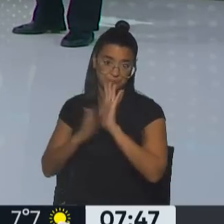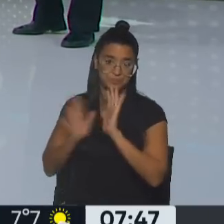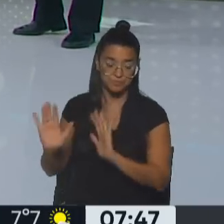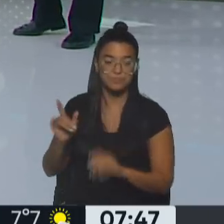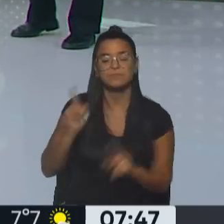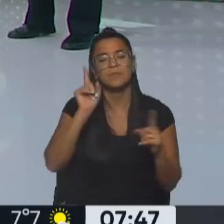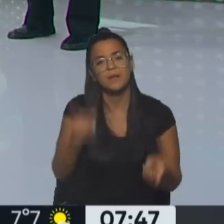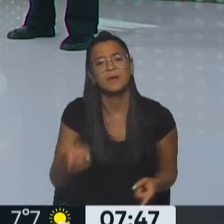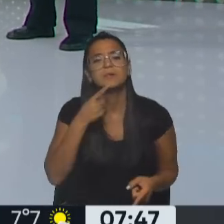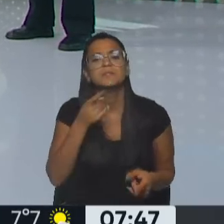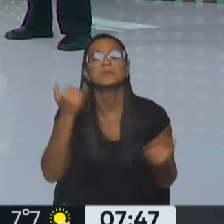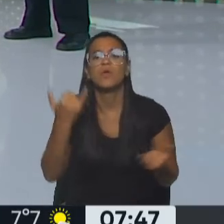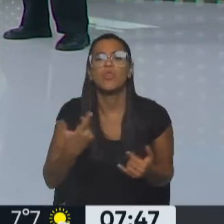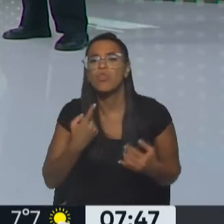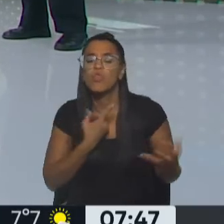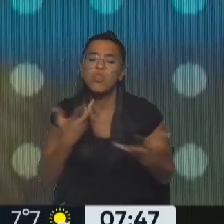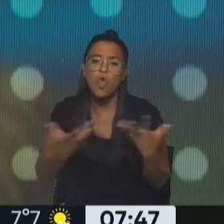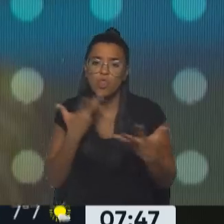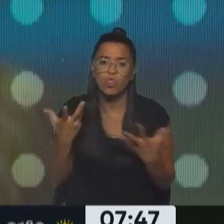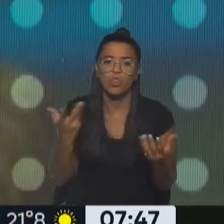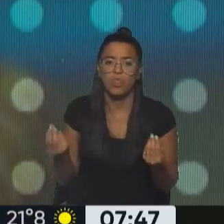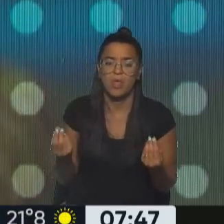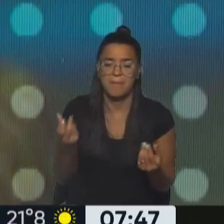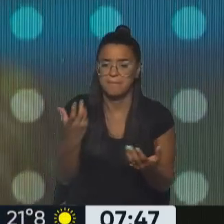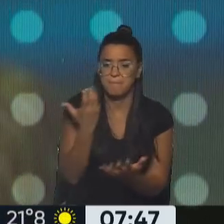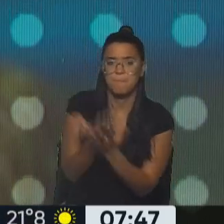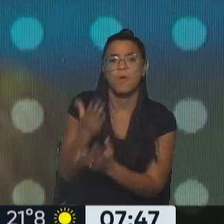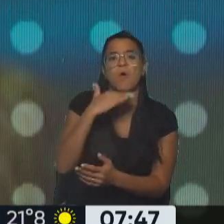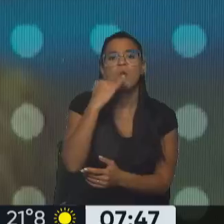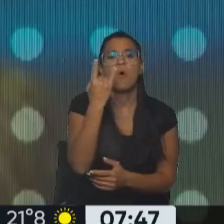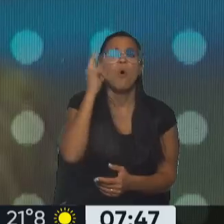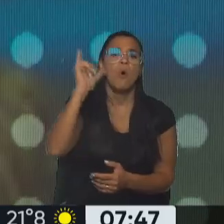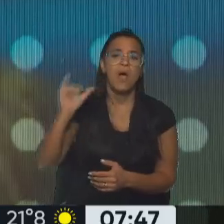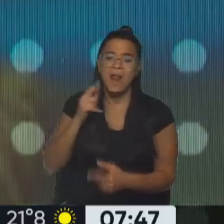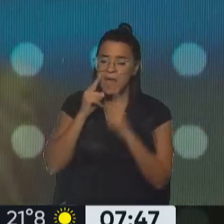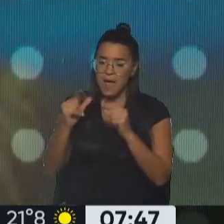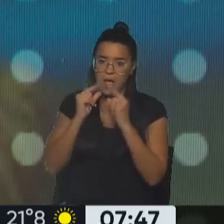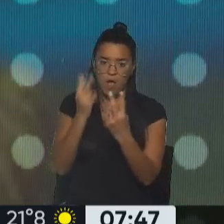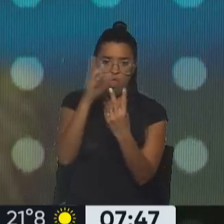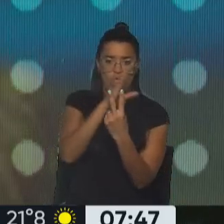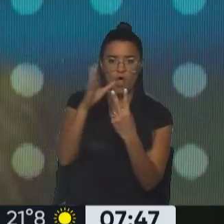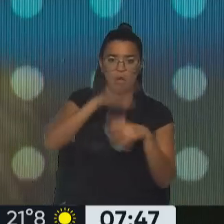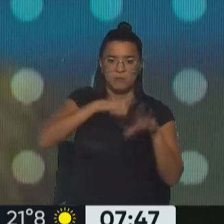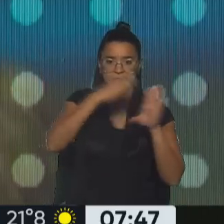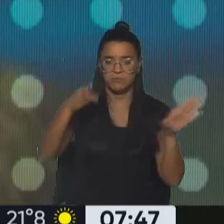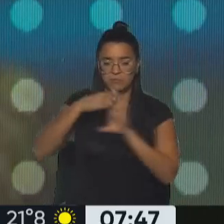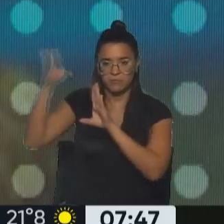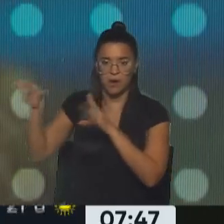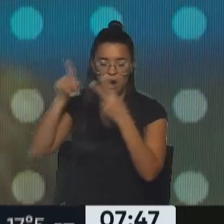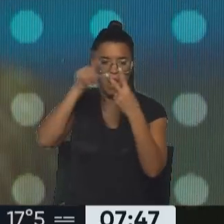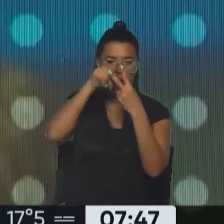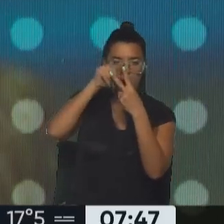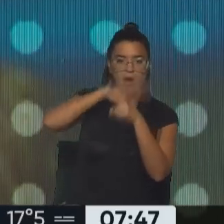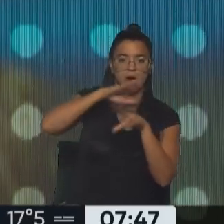una sugerencia a dónde se podría presentar. El reclamo de juez tiene dos instancias. Una es la